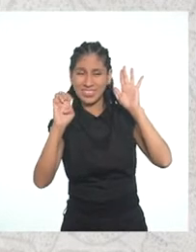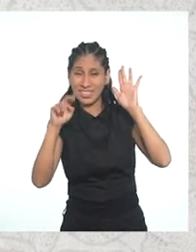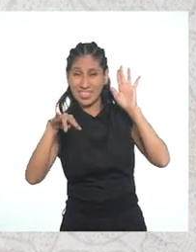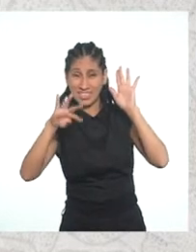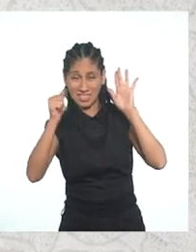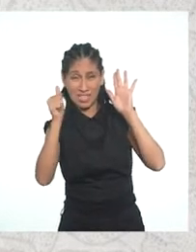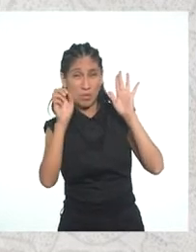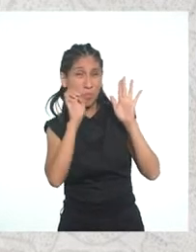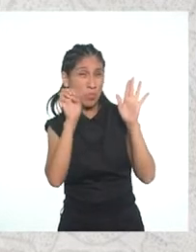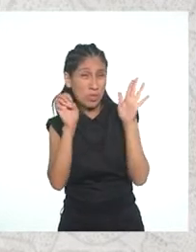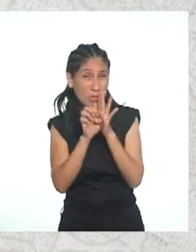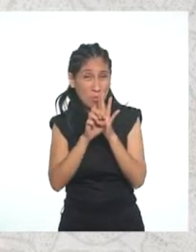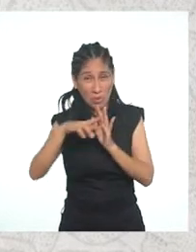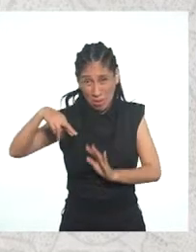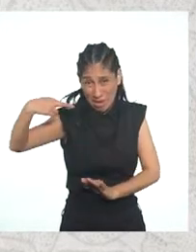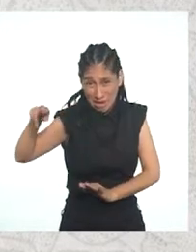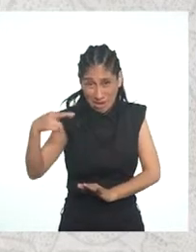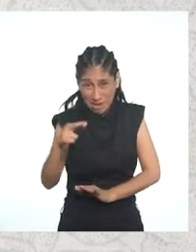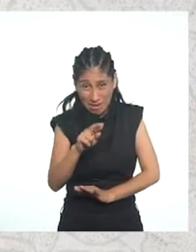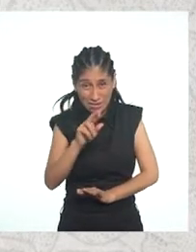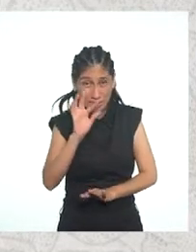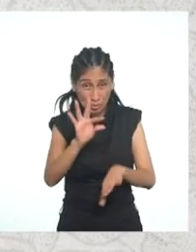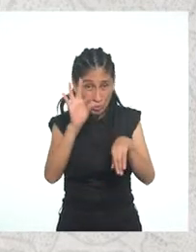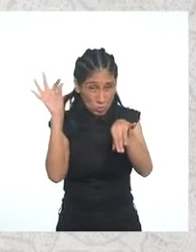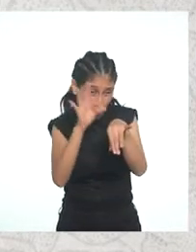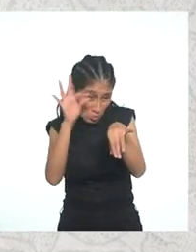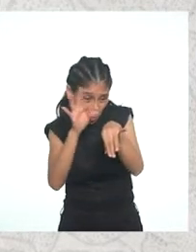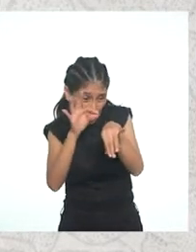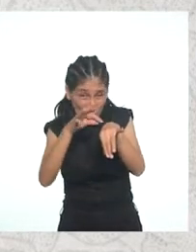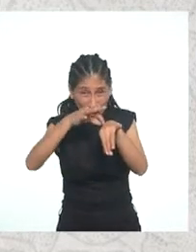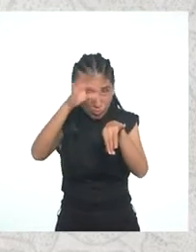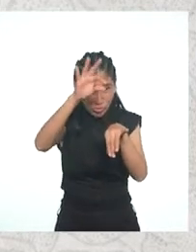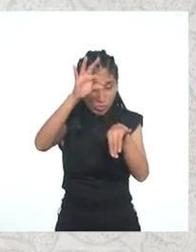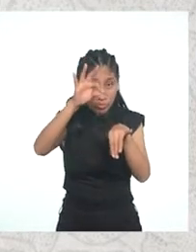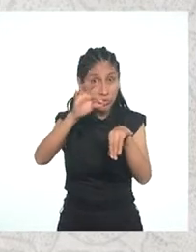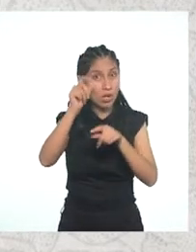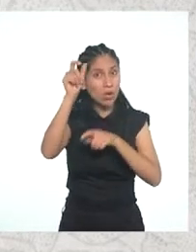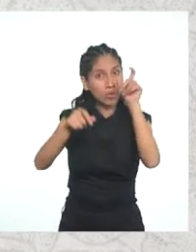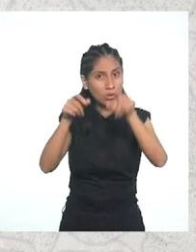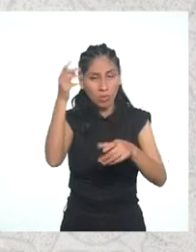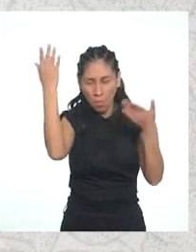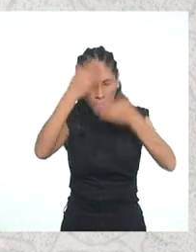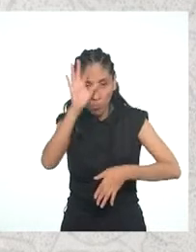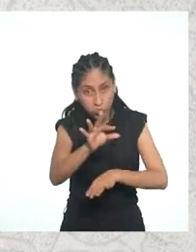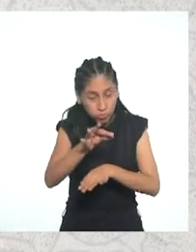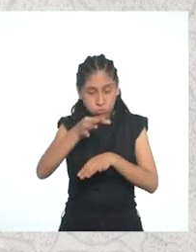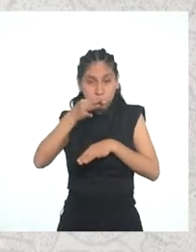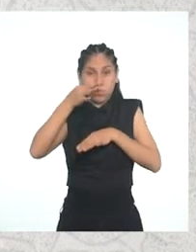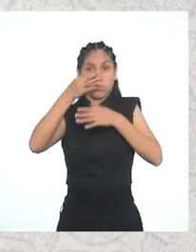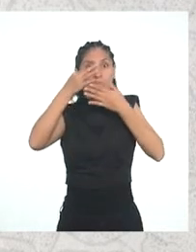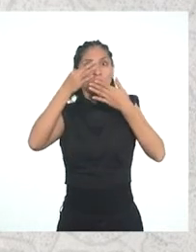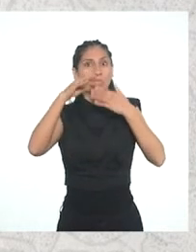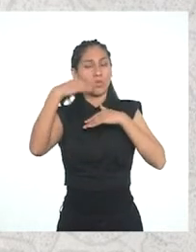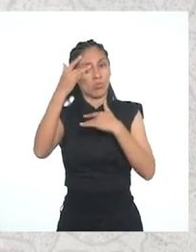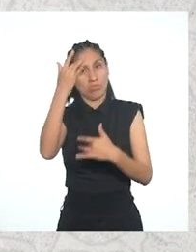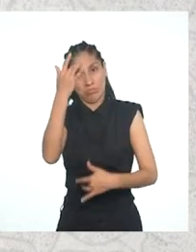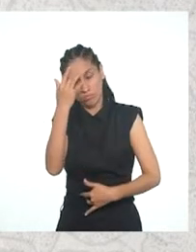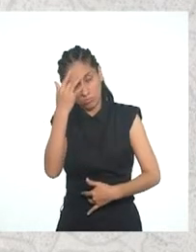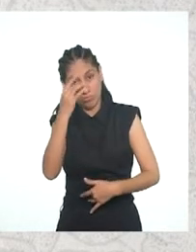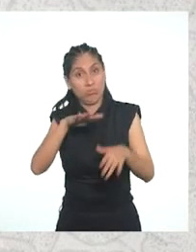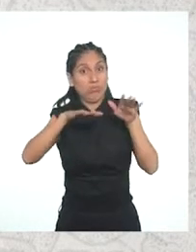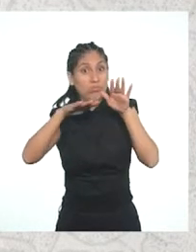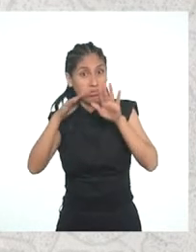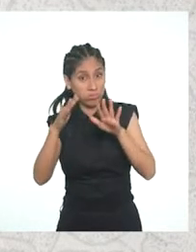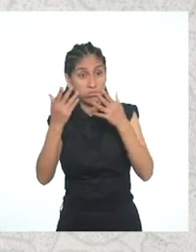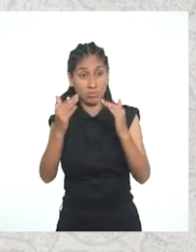como las ratas. Causan la peste negra o peste bubónica. Vibrio cholerae causan